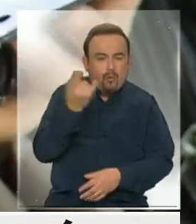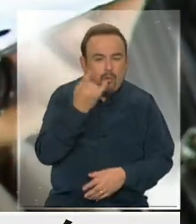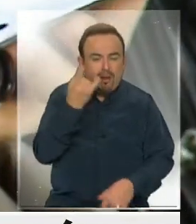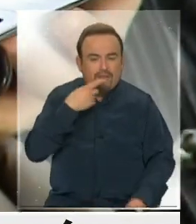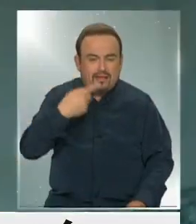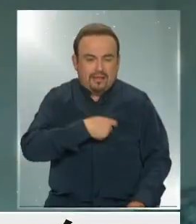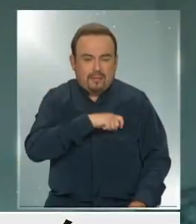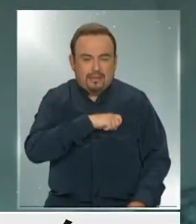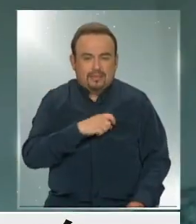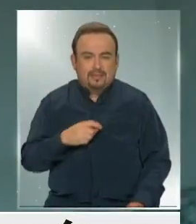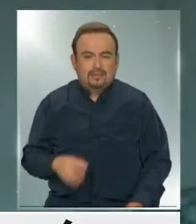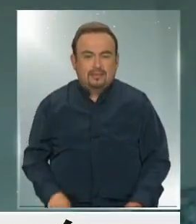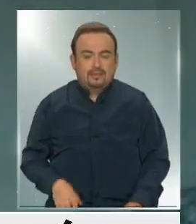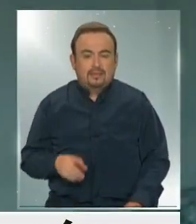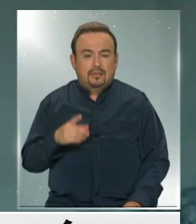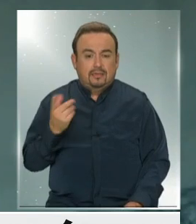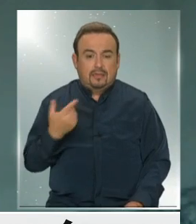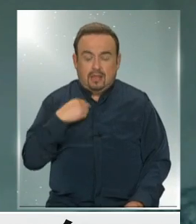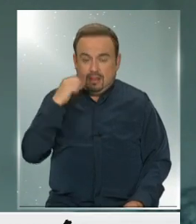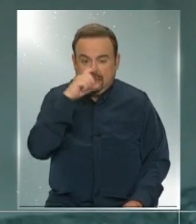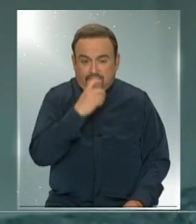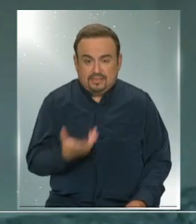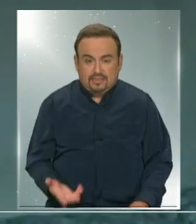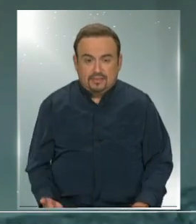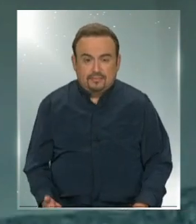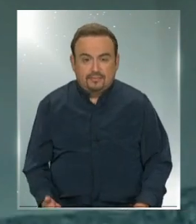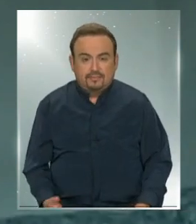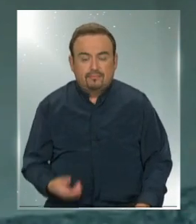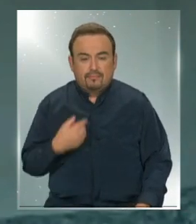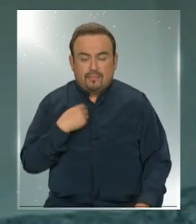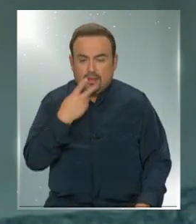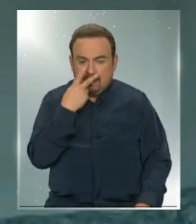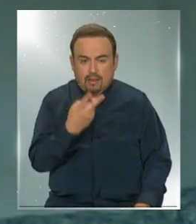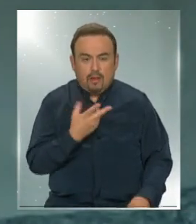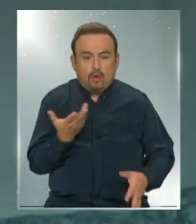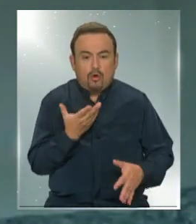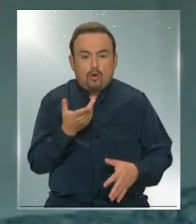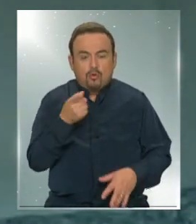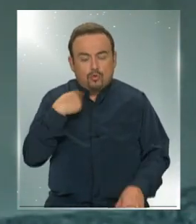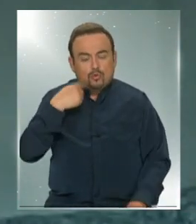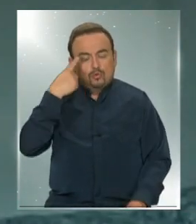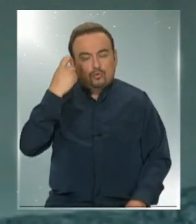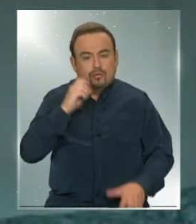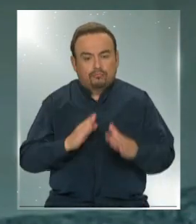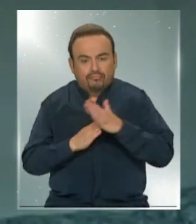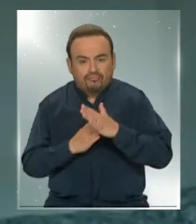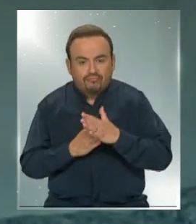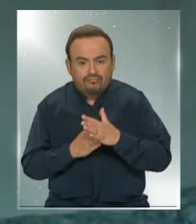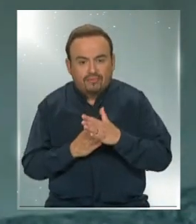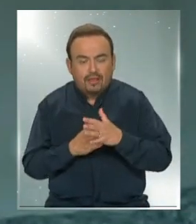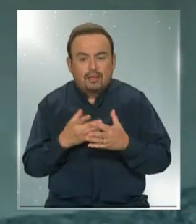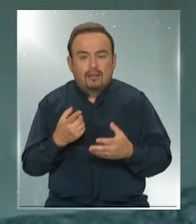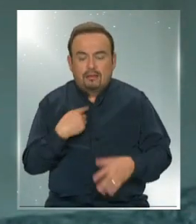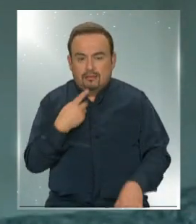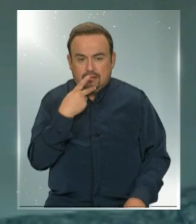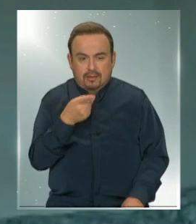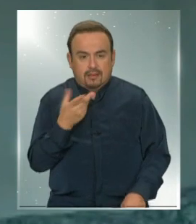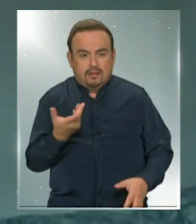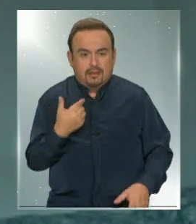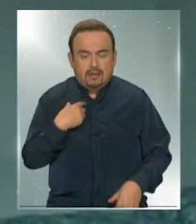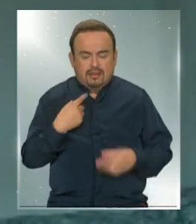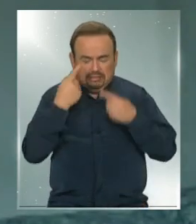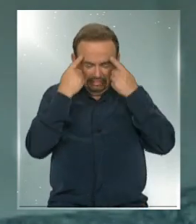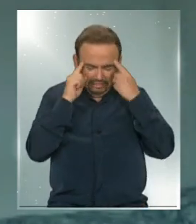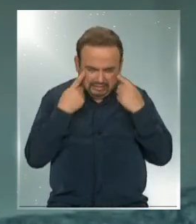universidades españolas. Es súper frustrante ver cómo se interrumpe tu sueño, ver cómo, por lo que te esforzaste